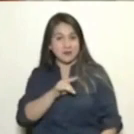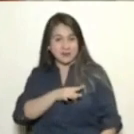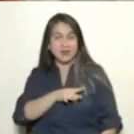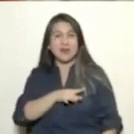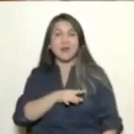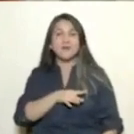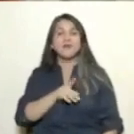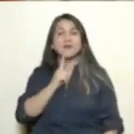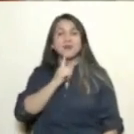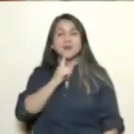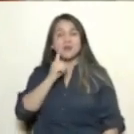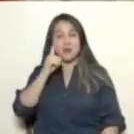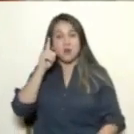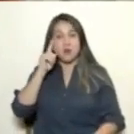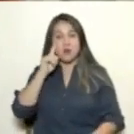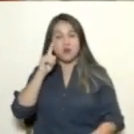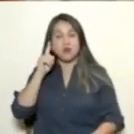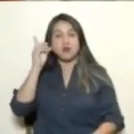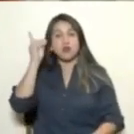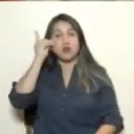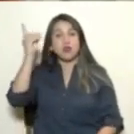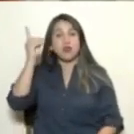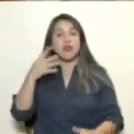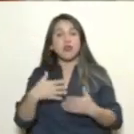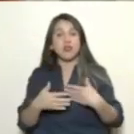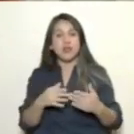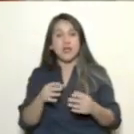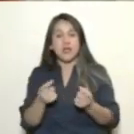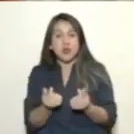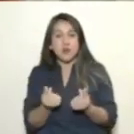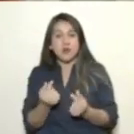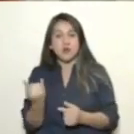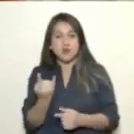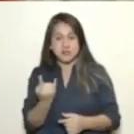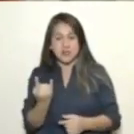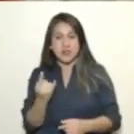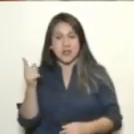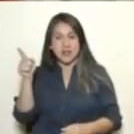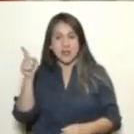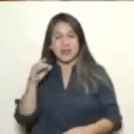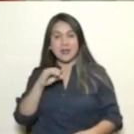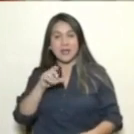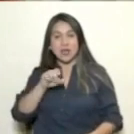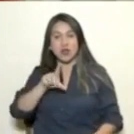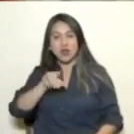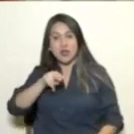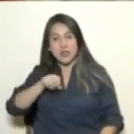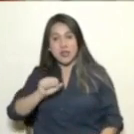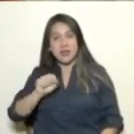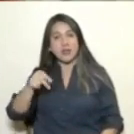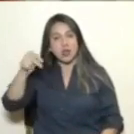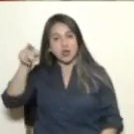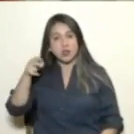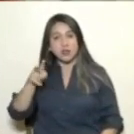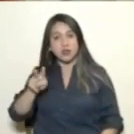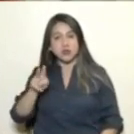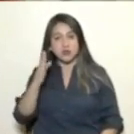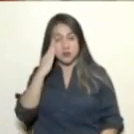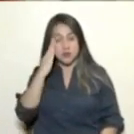Chile y tiene un doctorado en Economía en la Universidad de Duke, en Carolina del Norte. Su